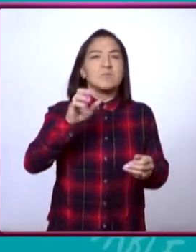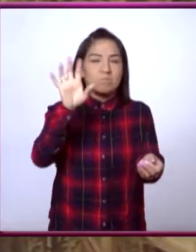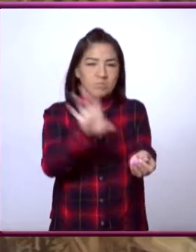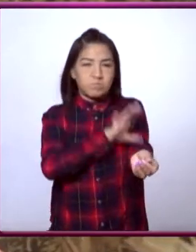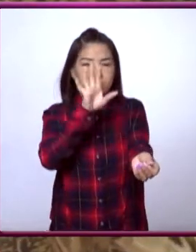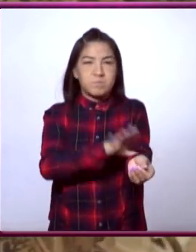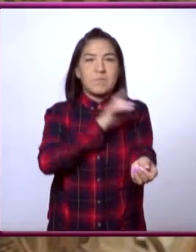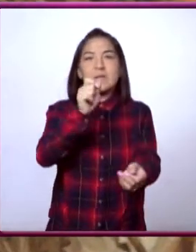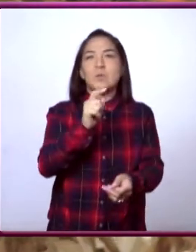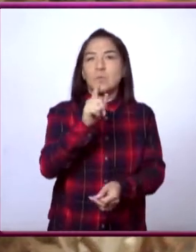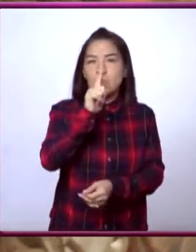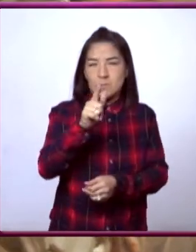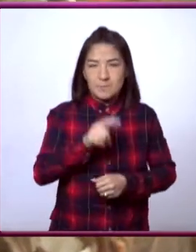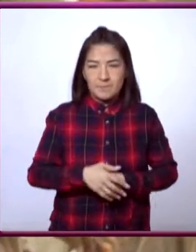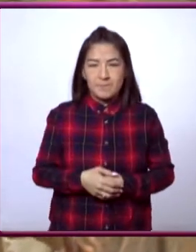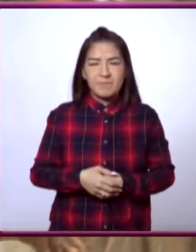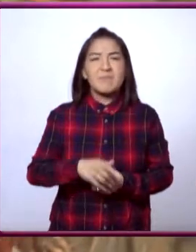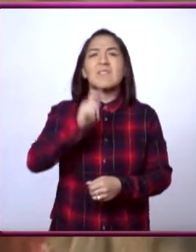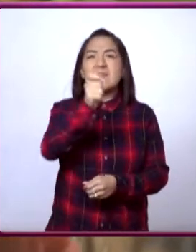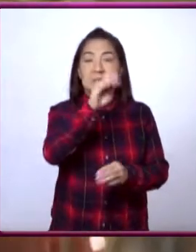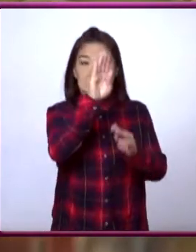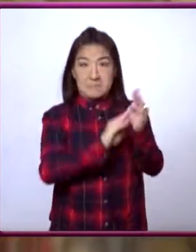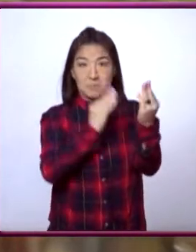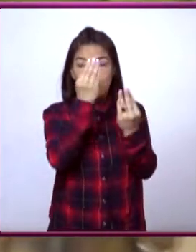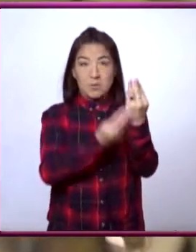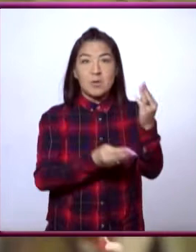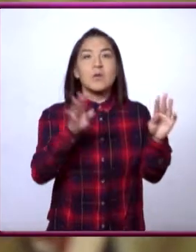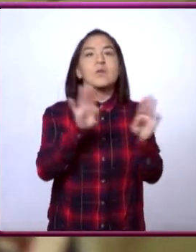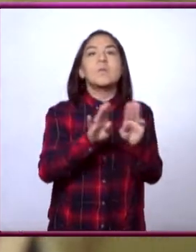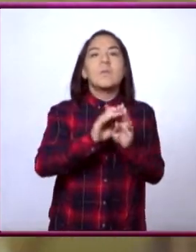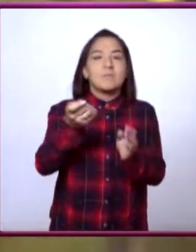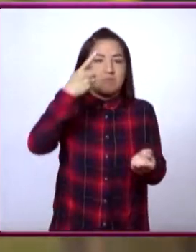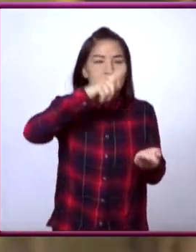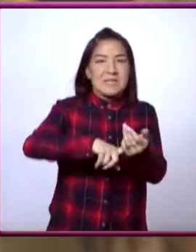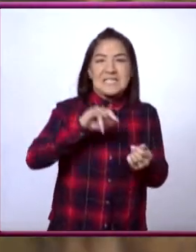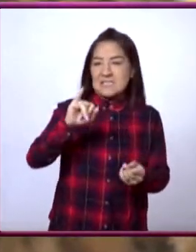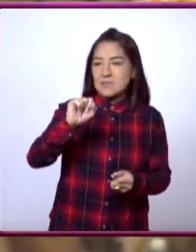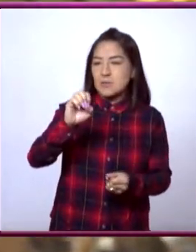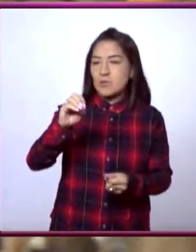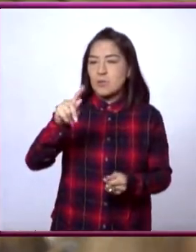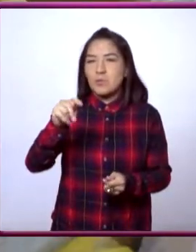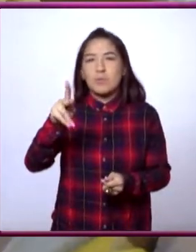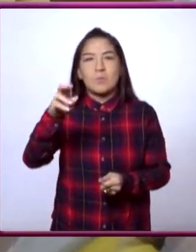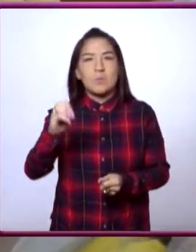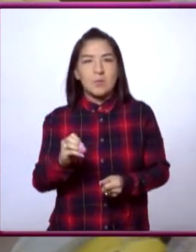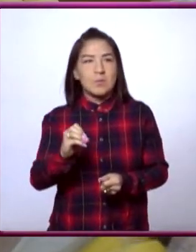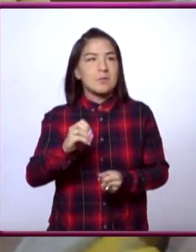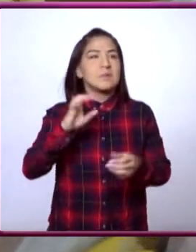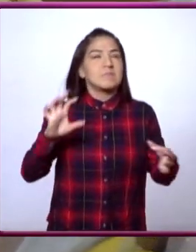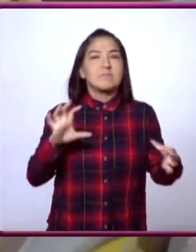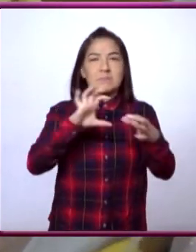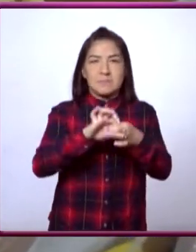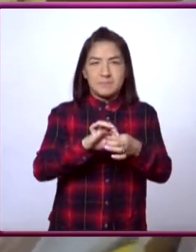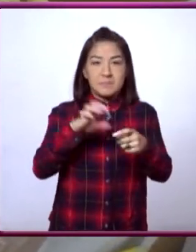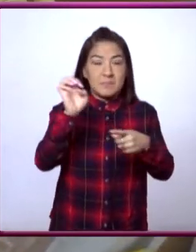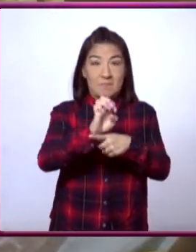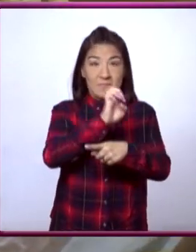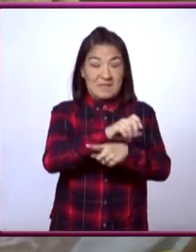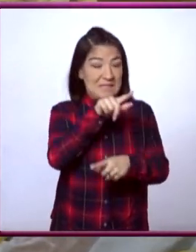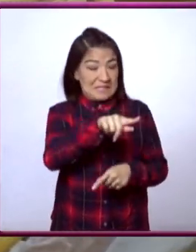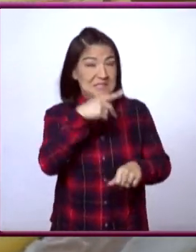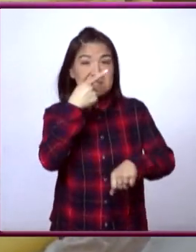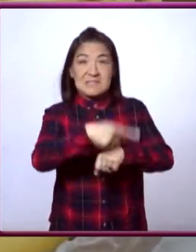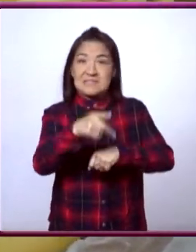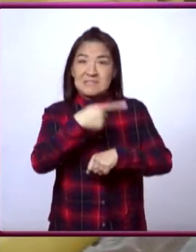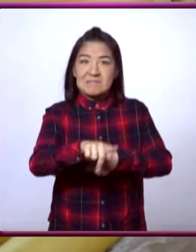radioactivo. Es decir, los plátanos tienen el isótopo potasio 40. Entonces, ¿es